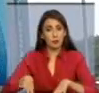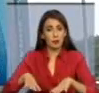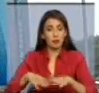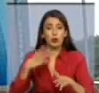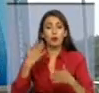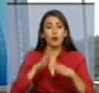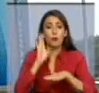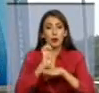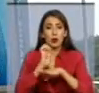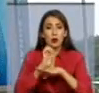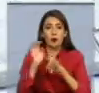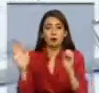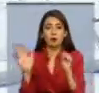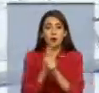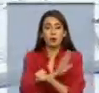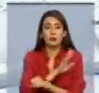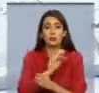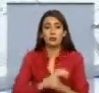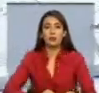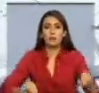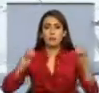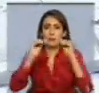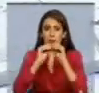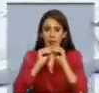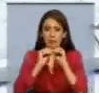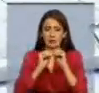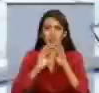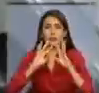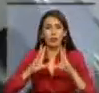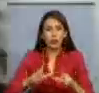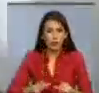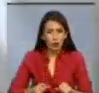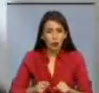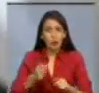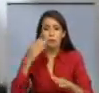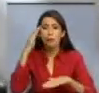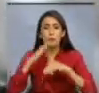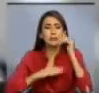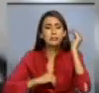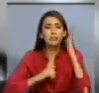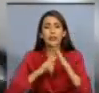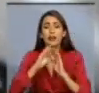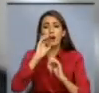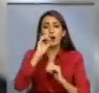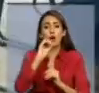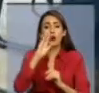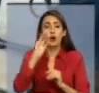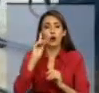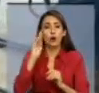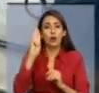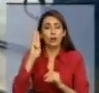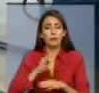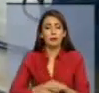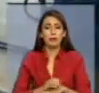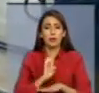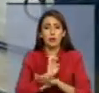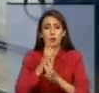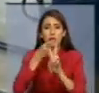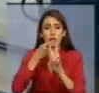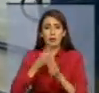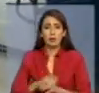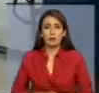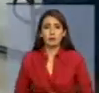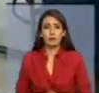Ecuador supera en 12 veces el monto de afectación provocado en el caso Odebrecht. Mirta Carrillo, Ecuador